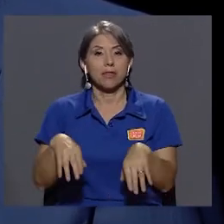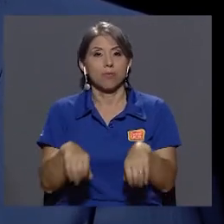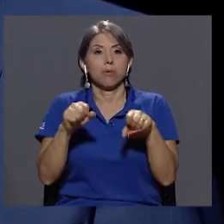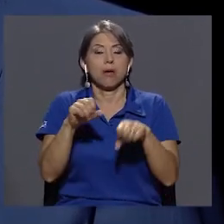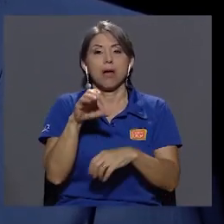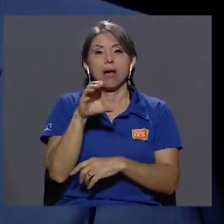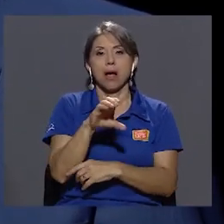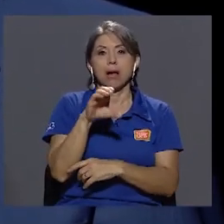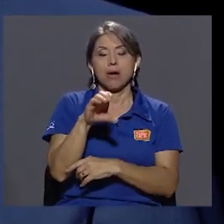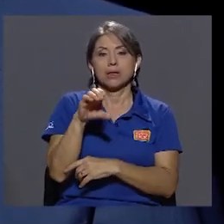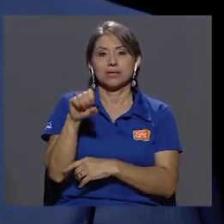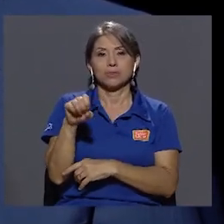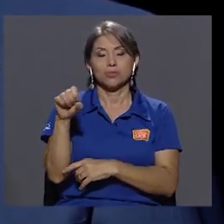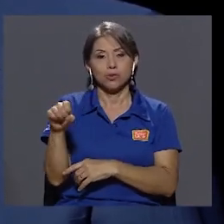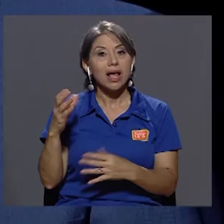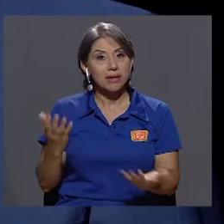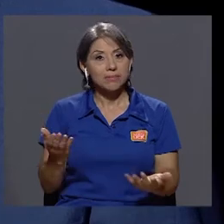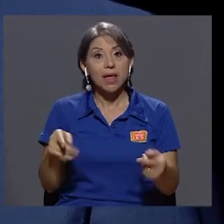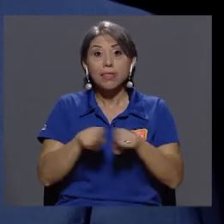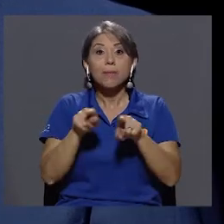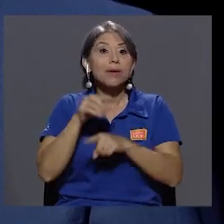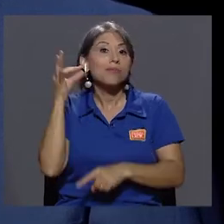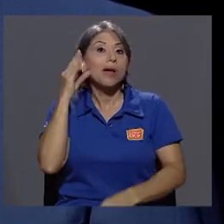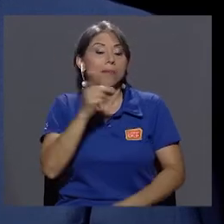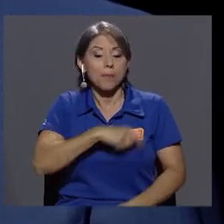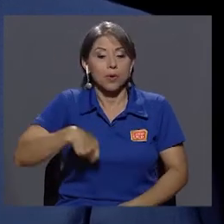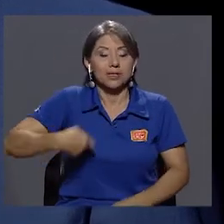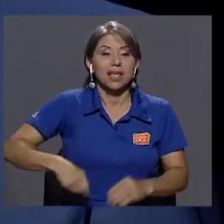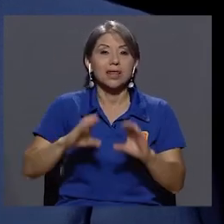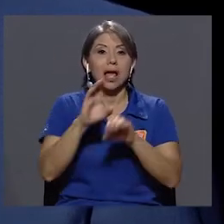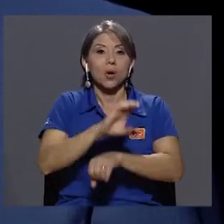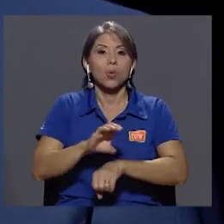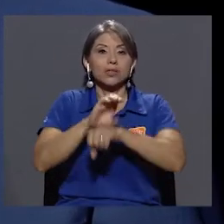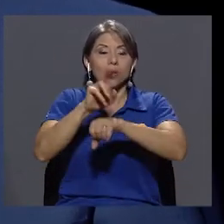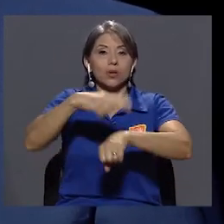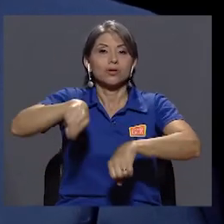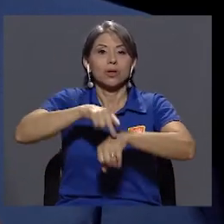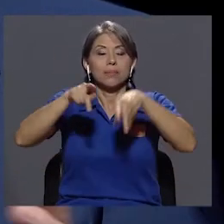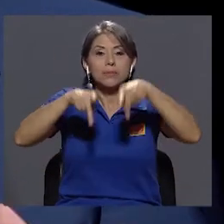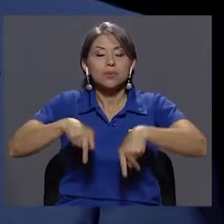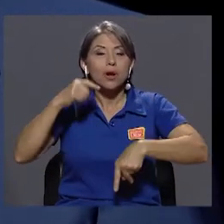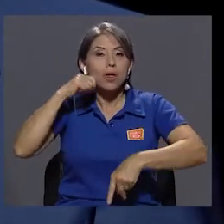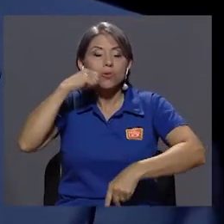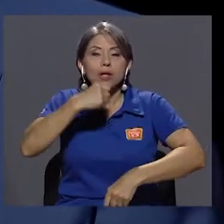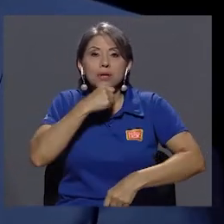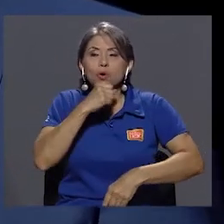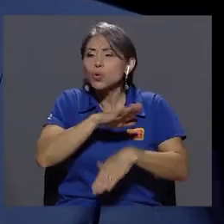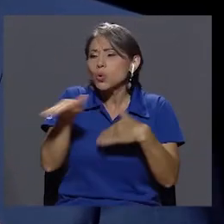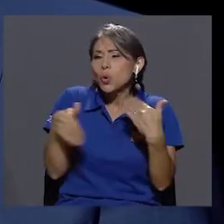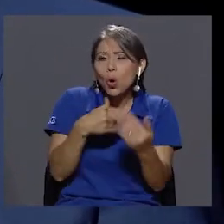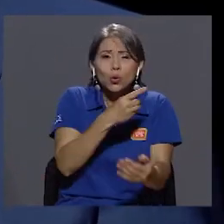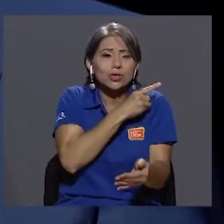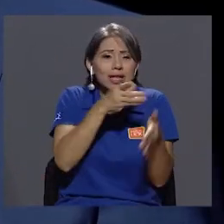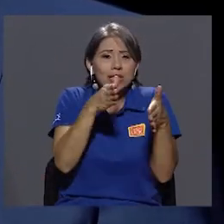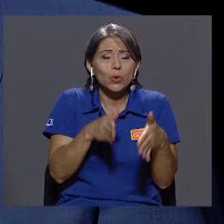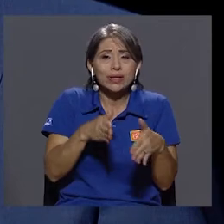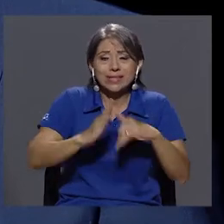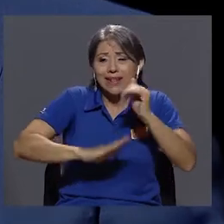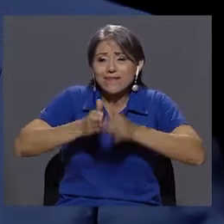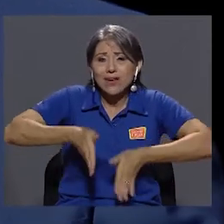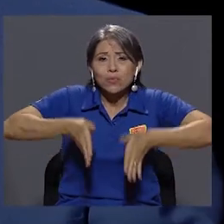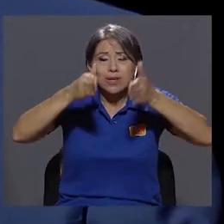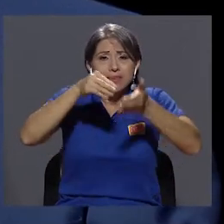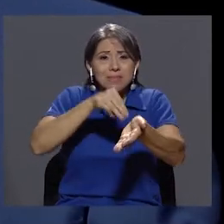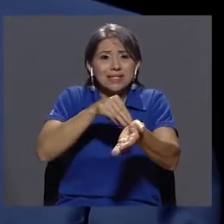la caja costarricense del seguro social la presidenta del consejo nacional de la persona adulta mayor todos los directores de las diferentes escuelas de la facultad de medicina